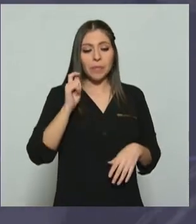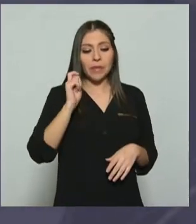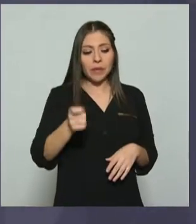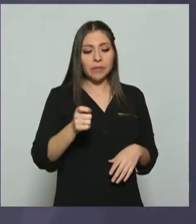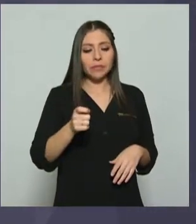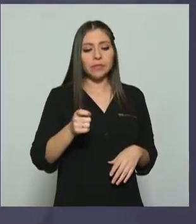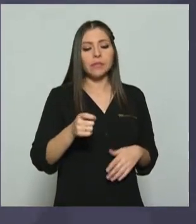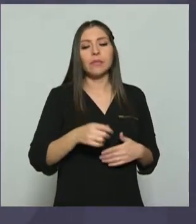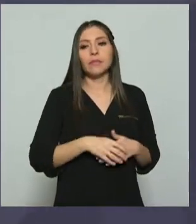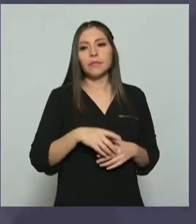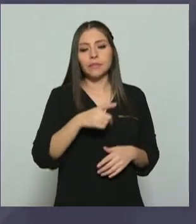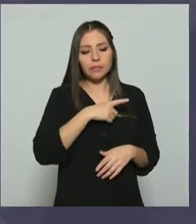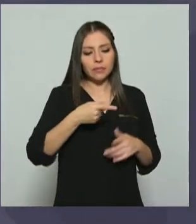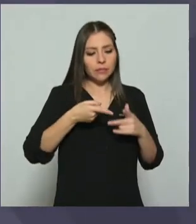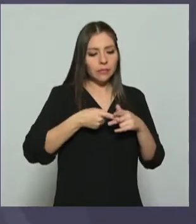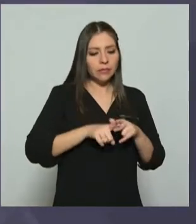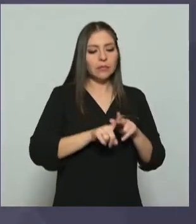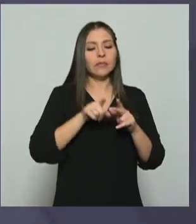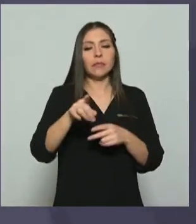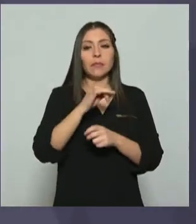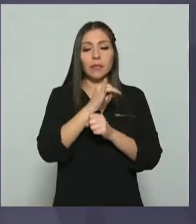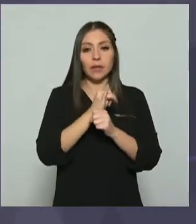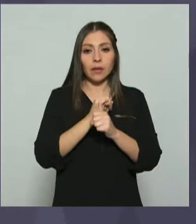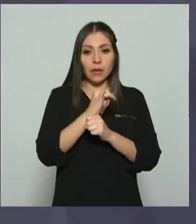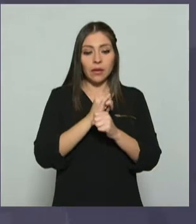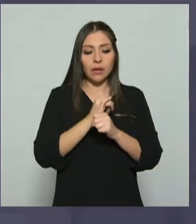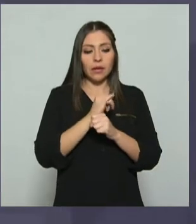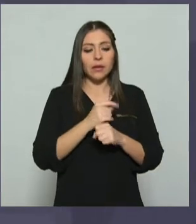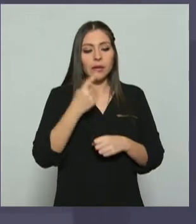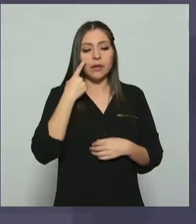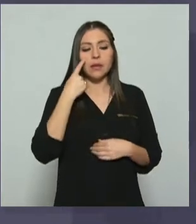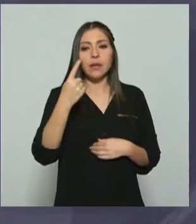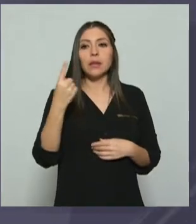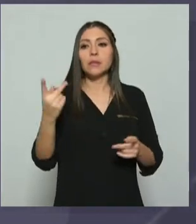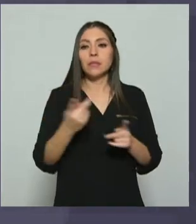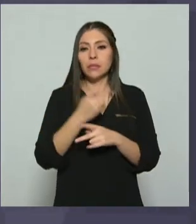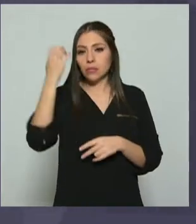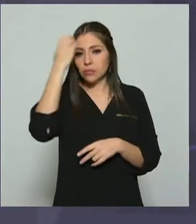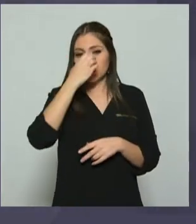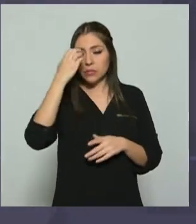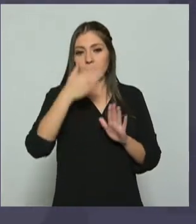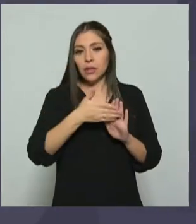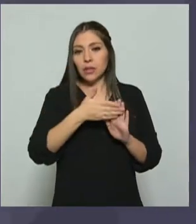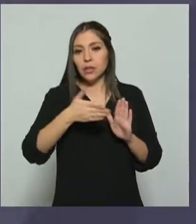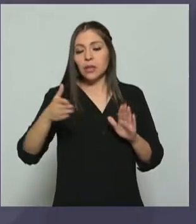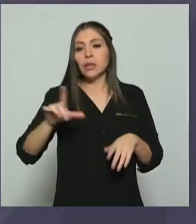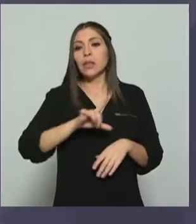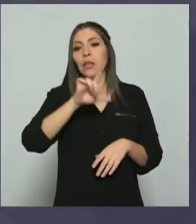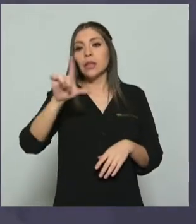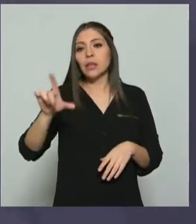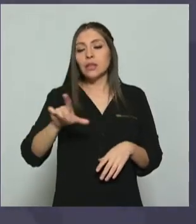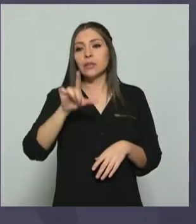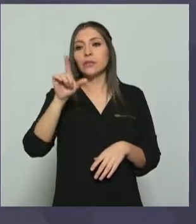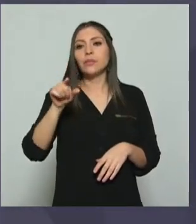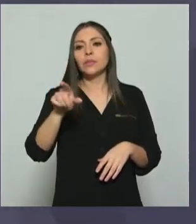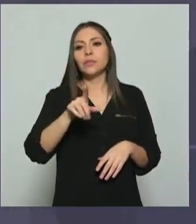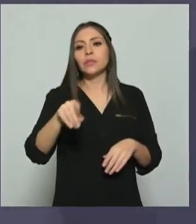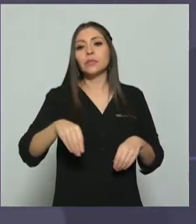justamente iniciar la carpeta de investigación, tomar las medidas cautelares suficientes y viviría su proceso en